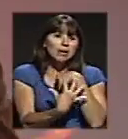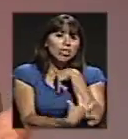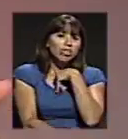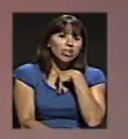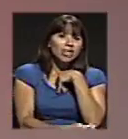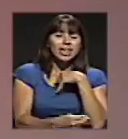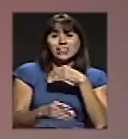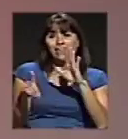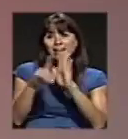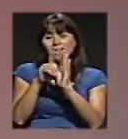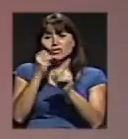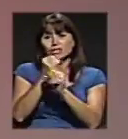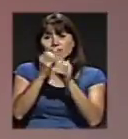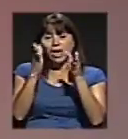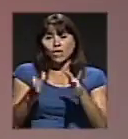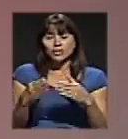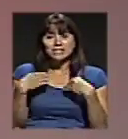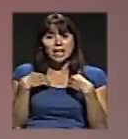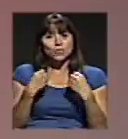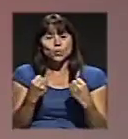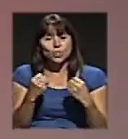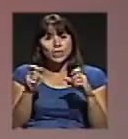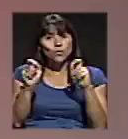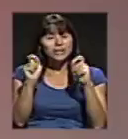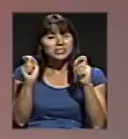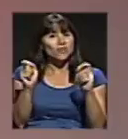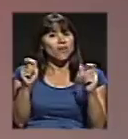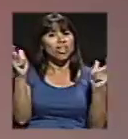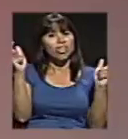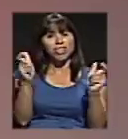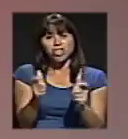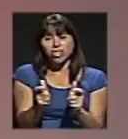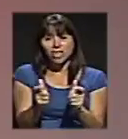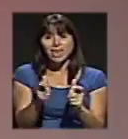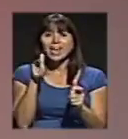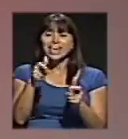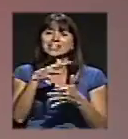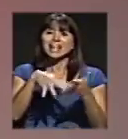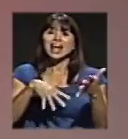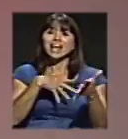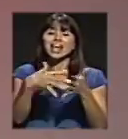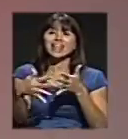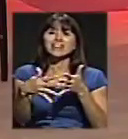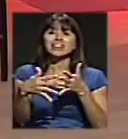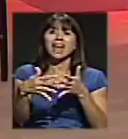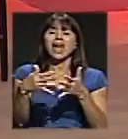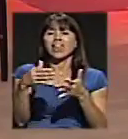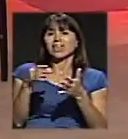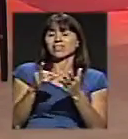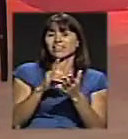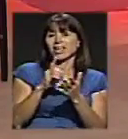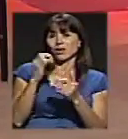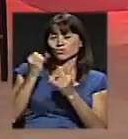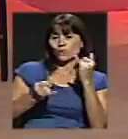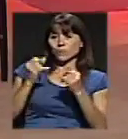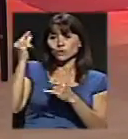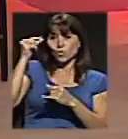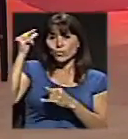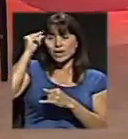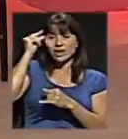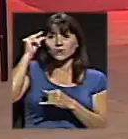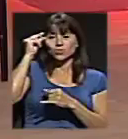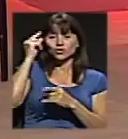deteriorado la salud, la educación pública, es la agenda de la derecha económica impuesta desde afuera que nuestros últimos gobiernos han aplicado como